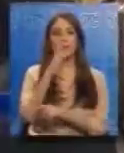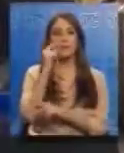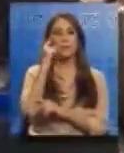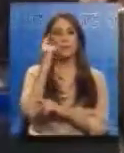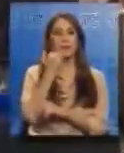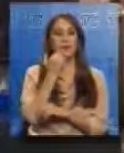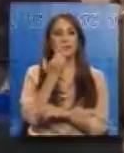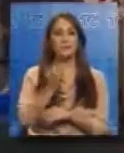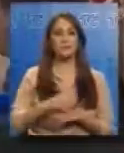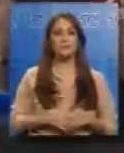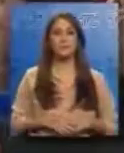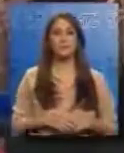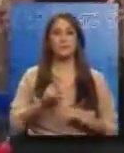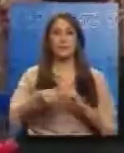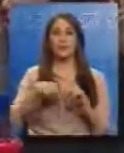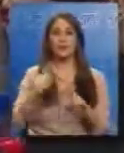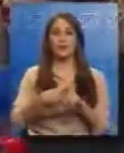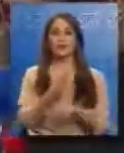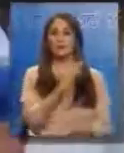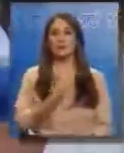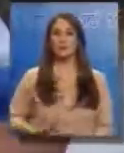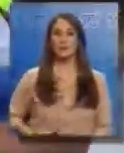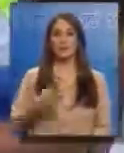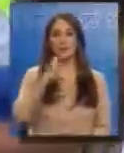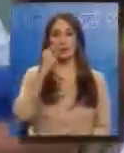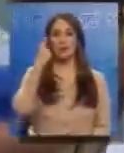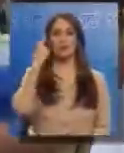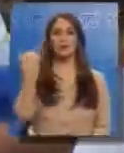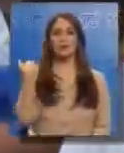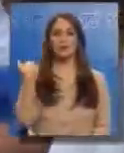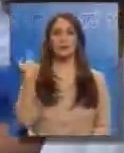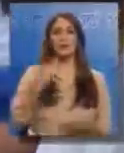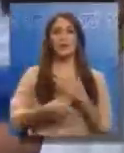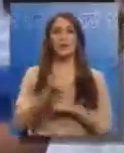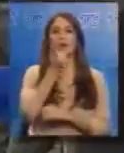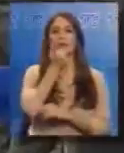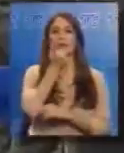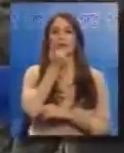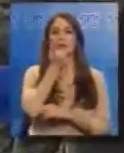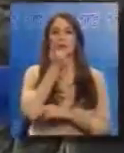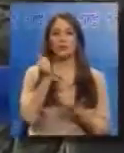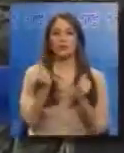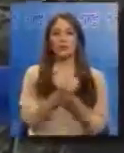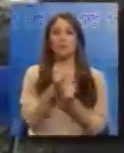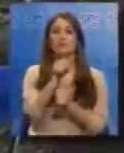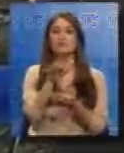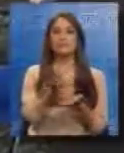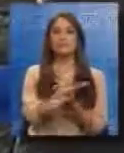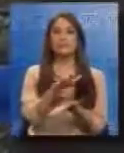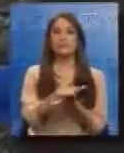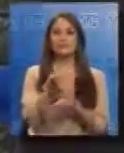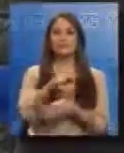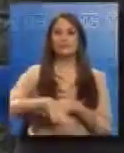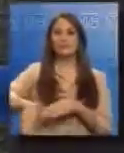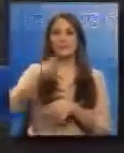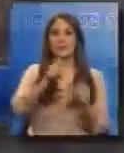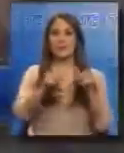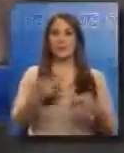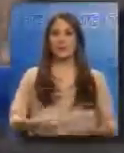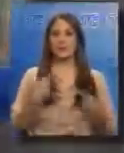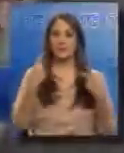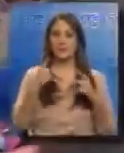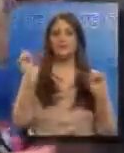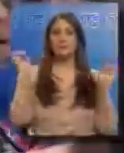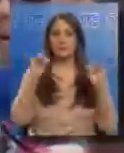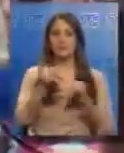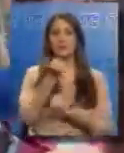en el receso de este gabinete ampliado, el presidente de la República tiene previsto un almuerzo en la unidad educativa de esa localidad con sus habitantes.